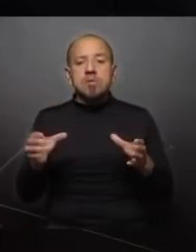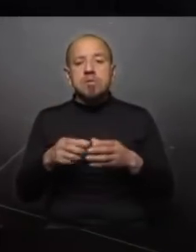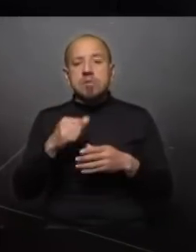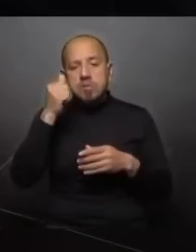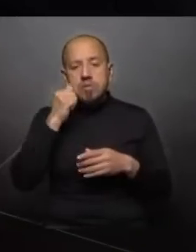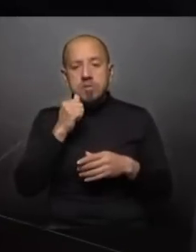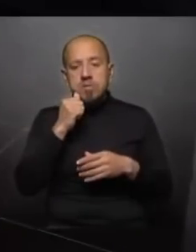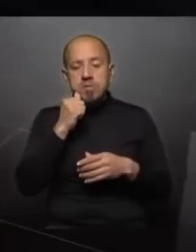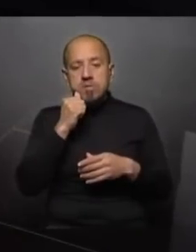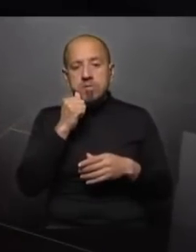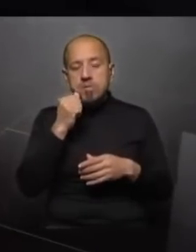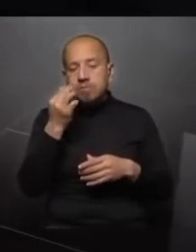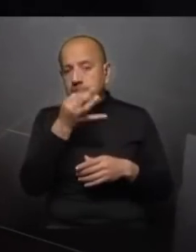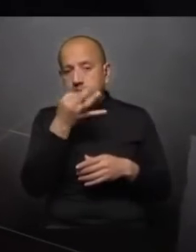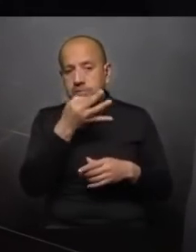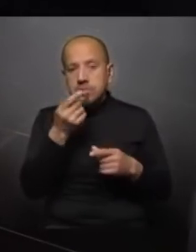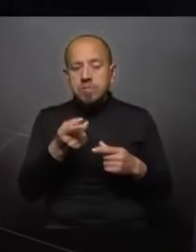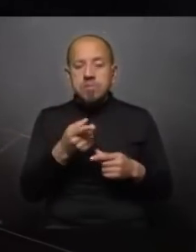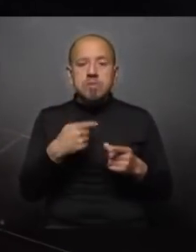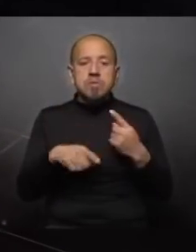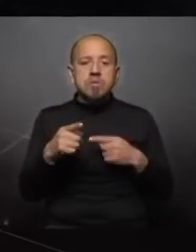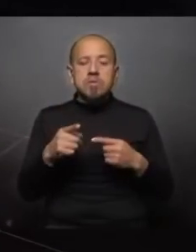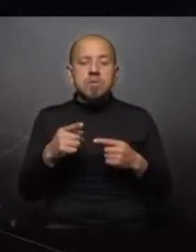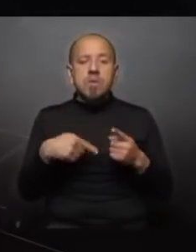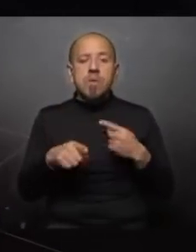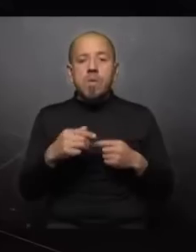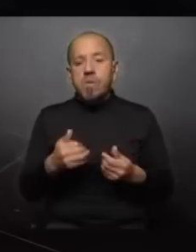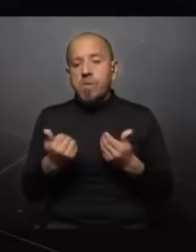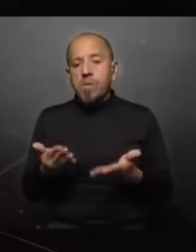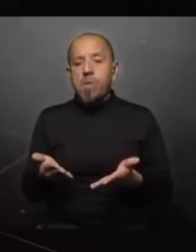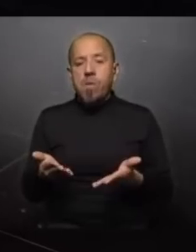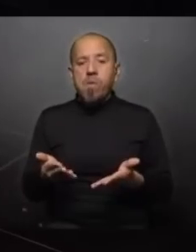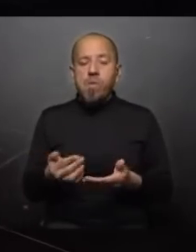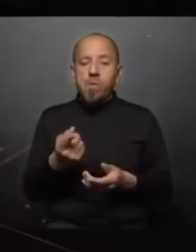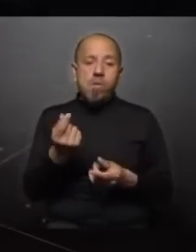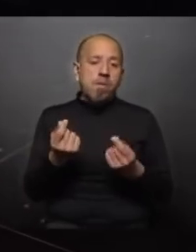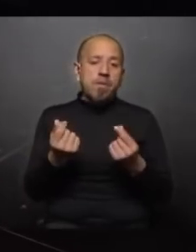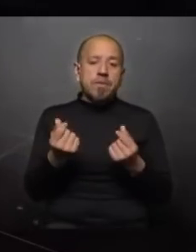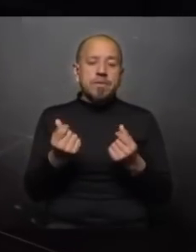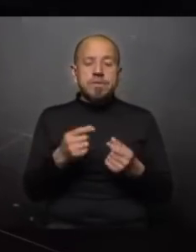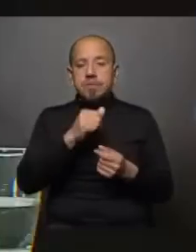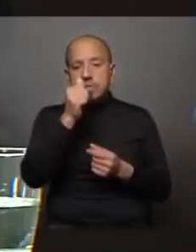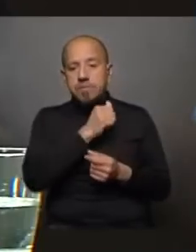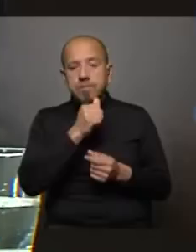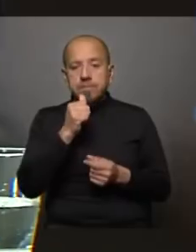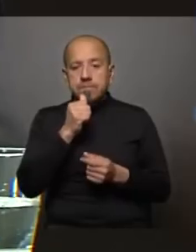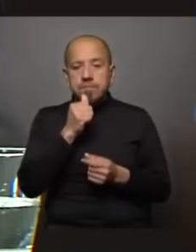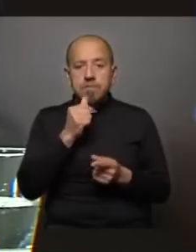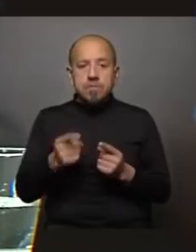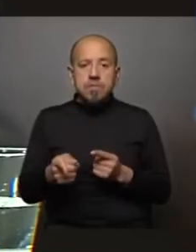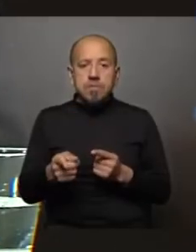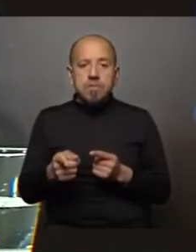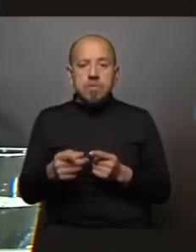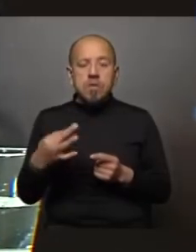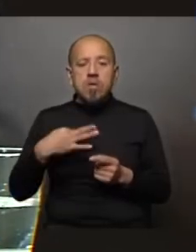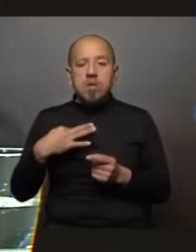le ofrece una mejor perspectiva de repente no perspectiva le ofrecen un dinero una situación una solución que no le encuentran en la